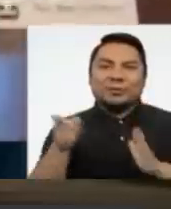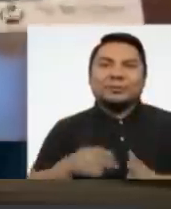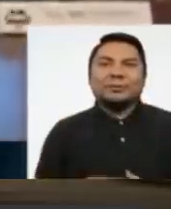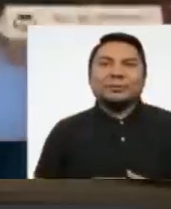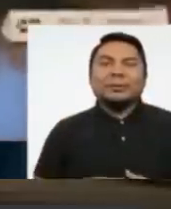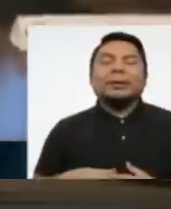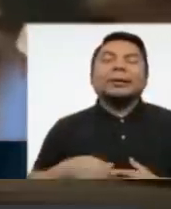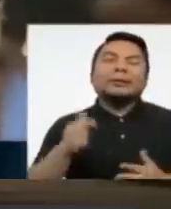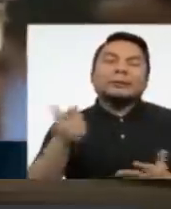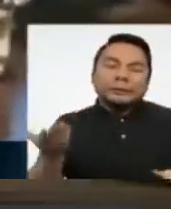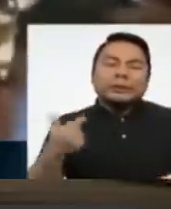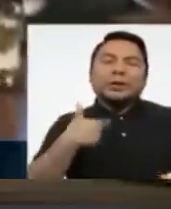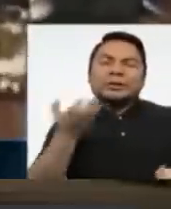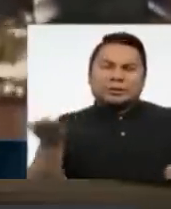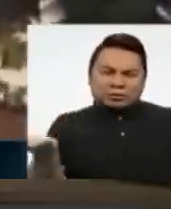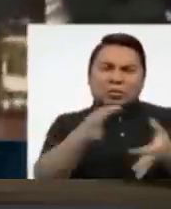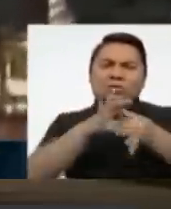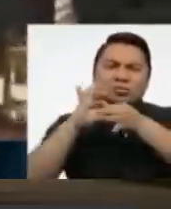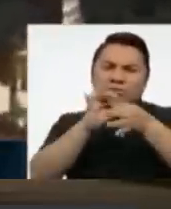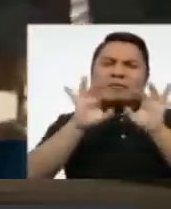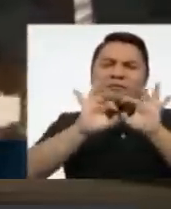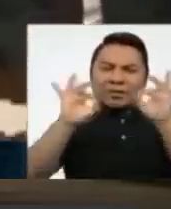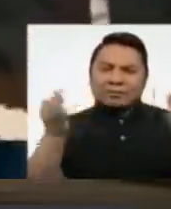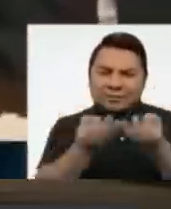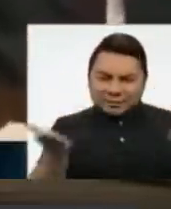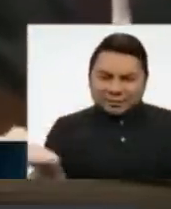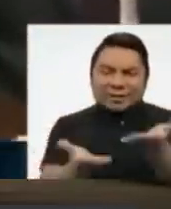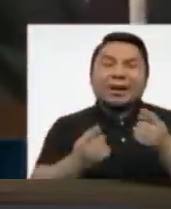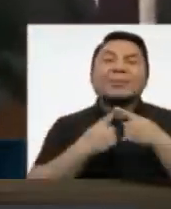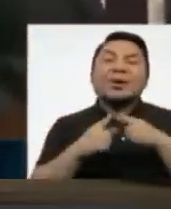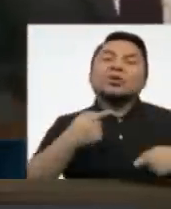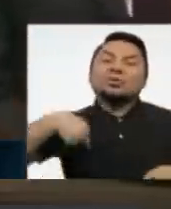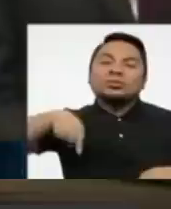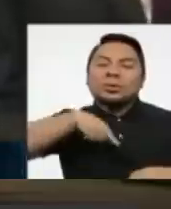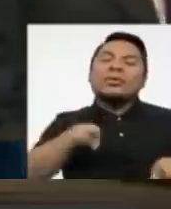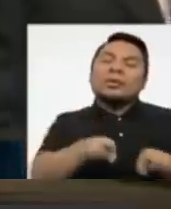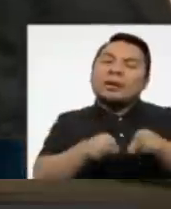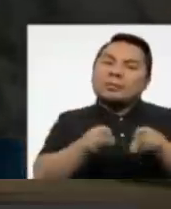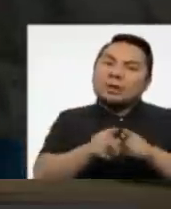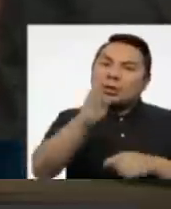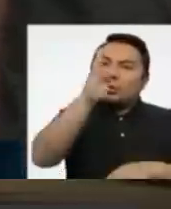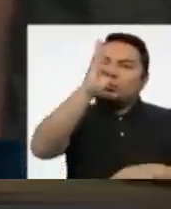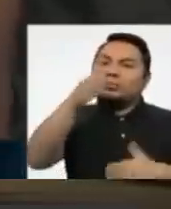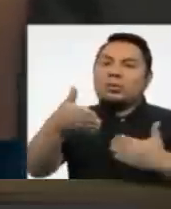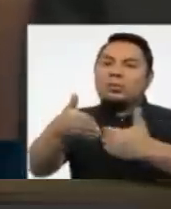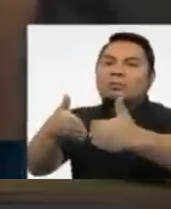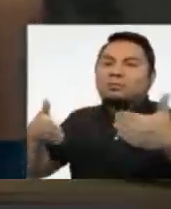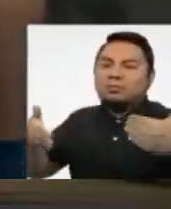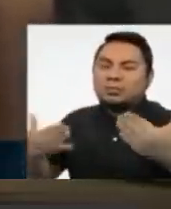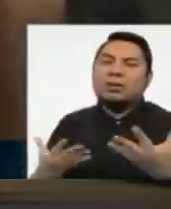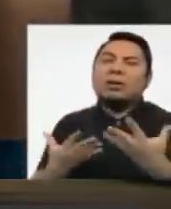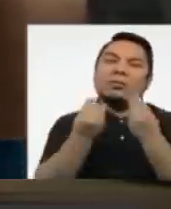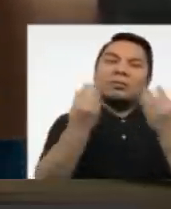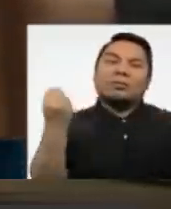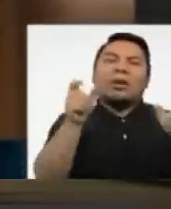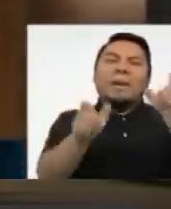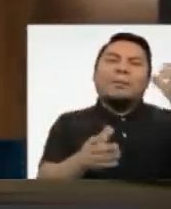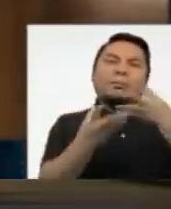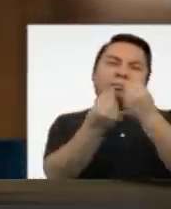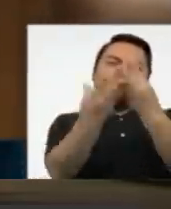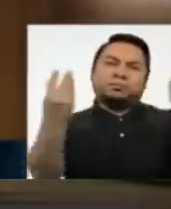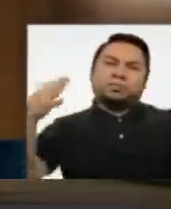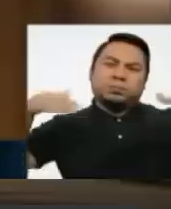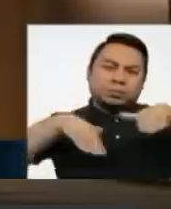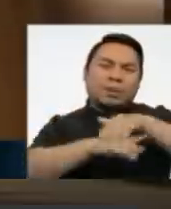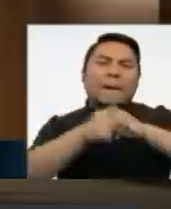a los marines estadounidenses destruir cualquier barco iraní que se acerque de manera peligrosa a las embarcaciones estadounidenses.